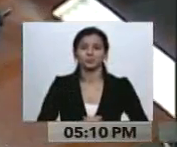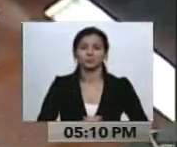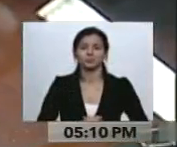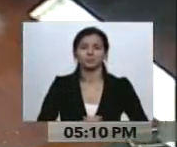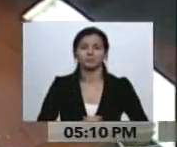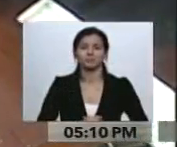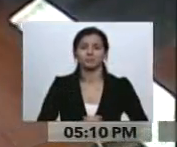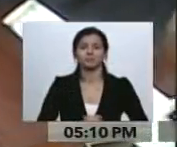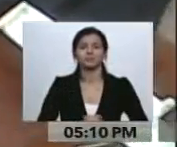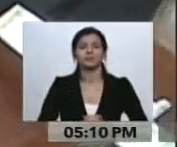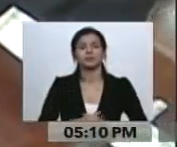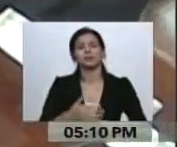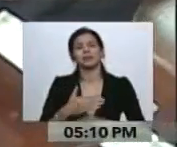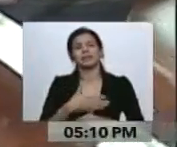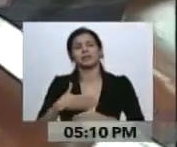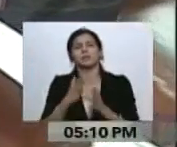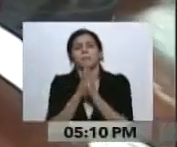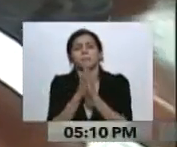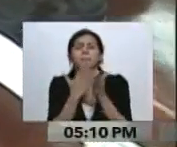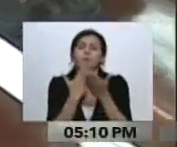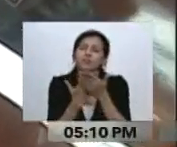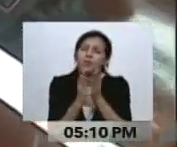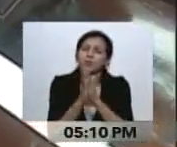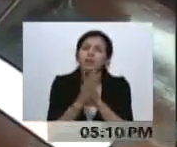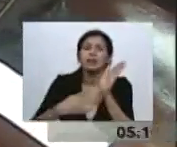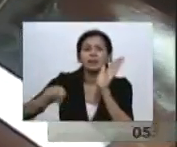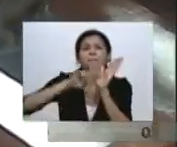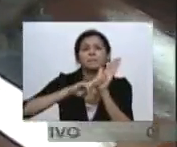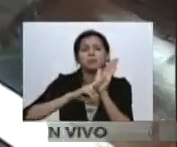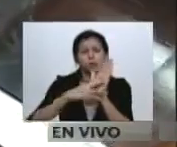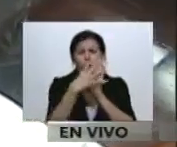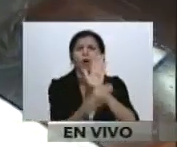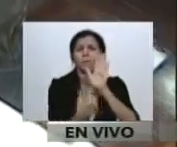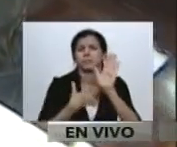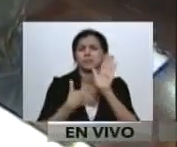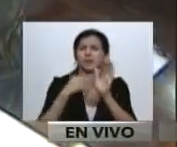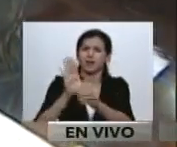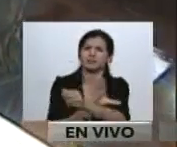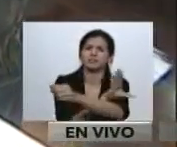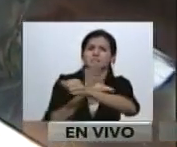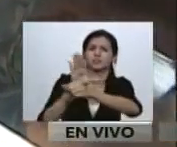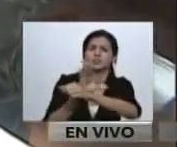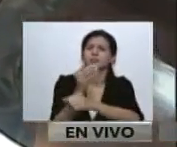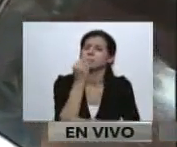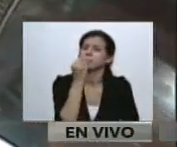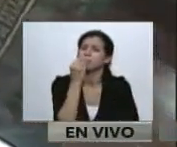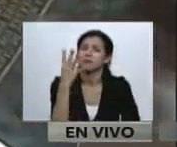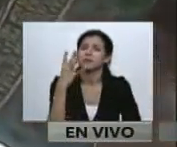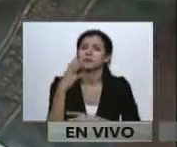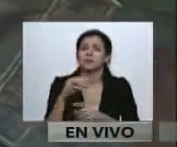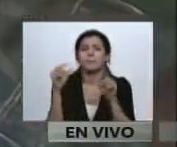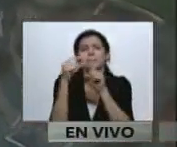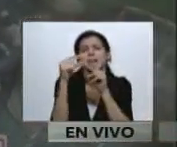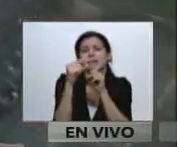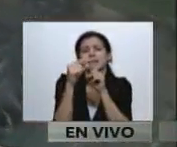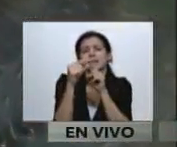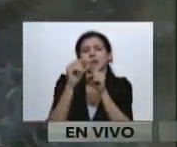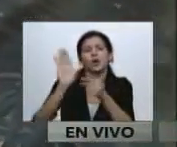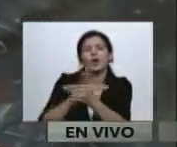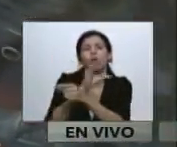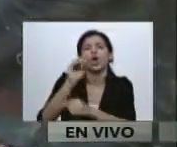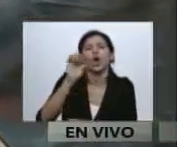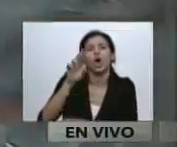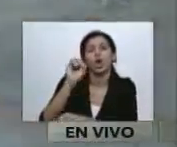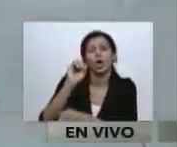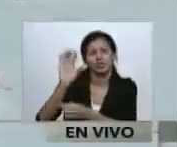porvenir. Quisiera rogarles, por favor, que repitan conmigo esa bella, ese bello estribillo del canto.